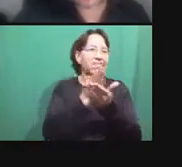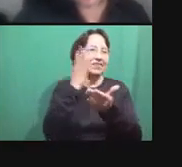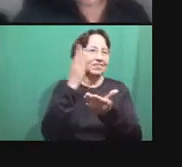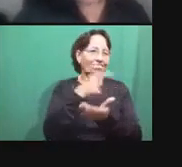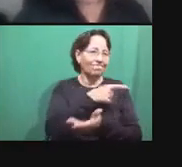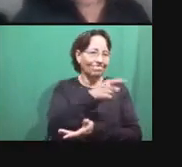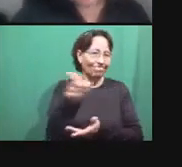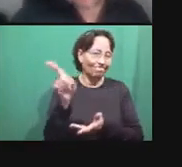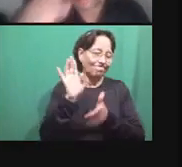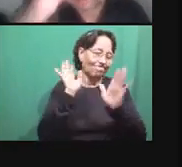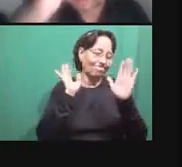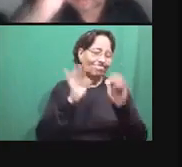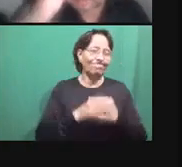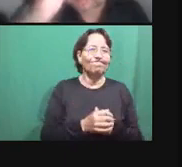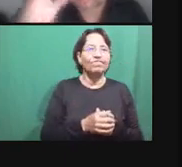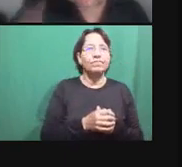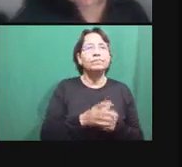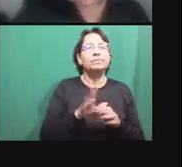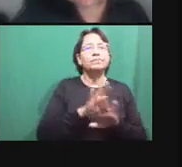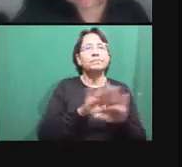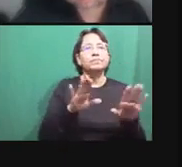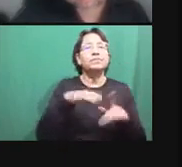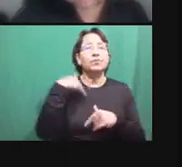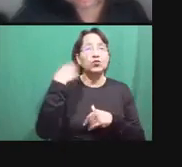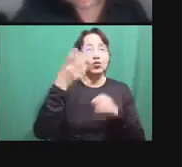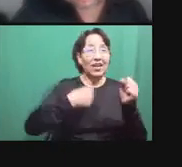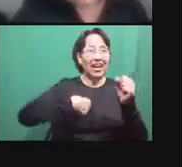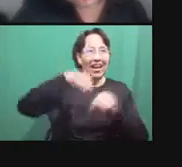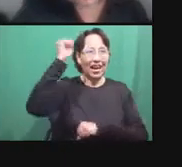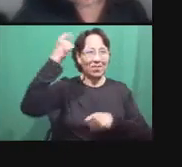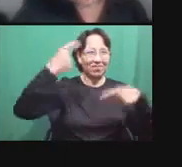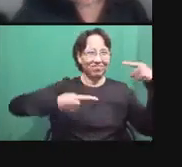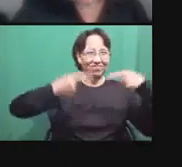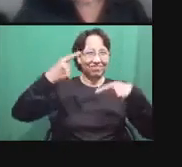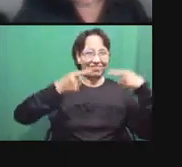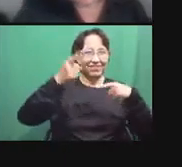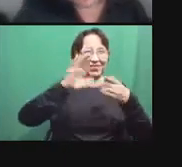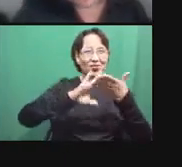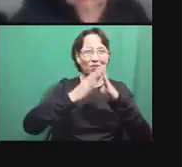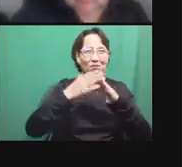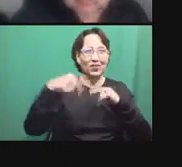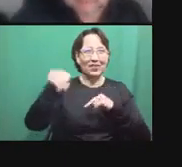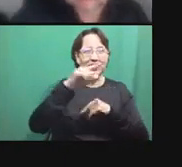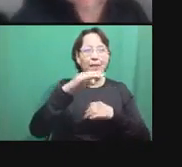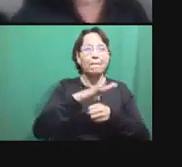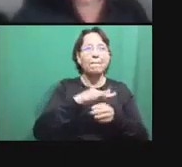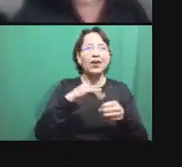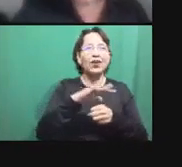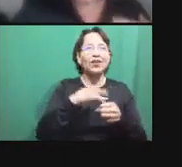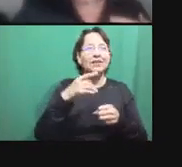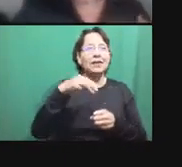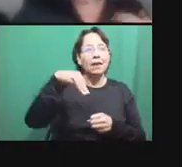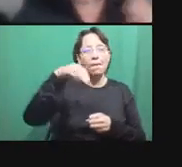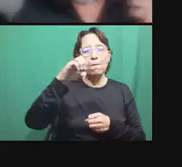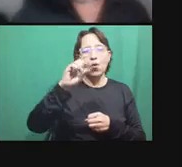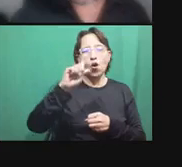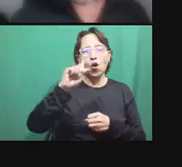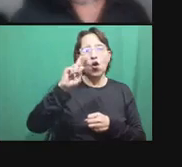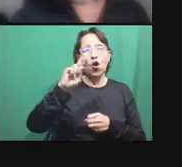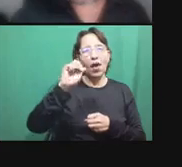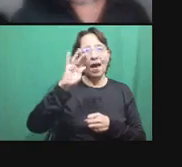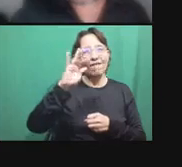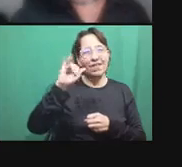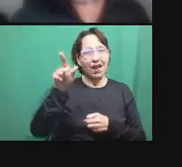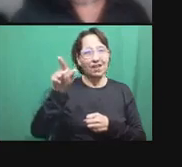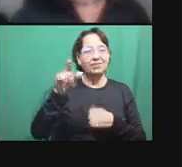negar. Posteriormente ganamos este concurso con la comunidad del barrio Moravia y